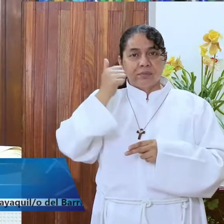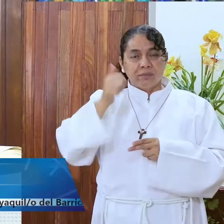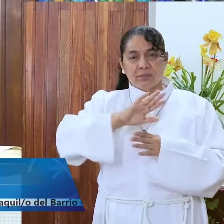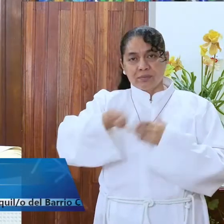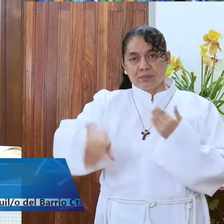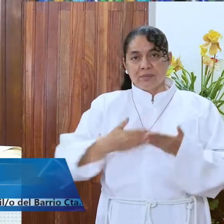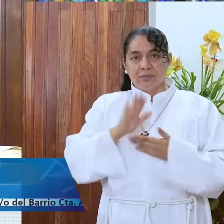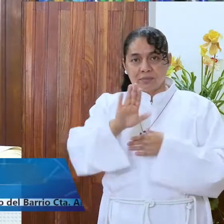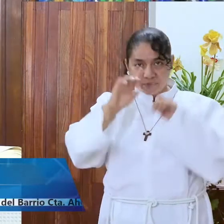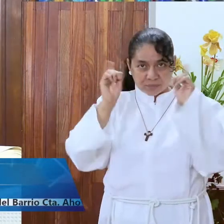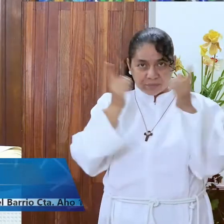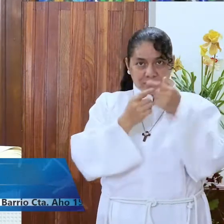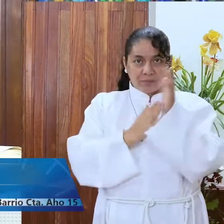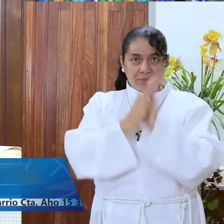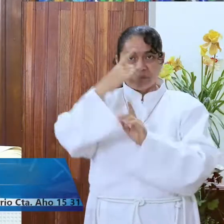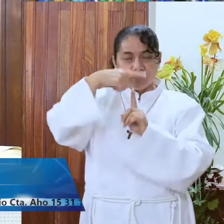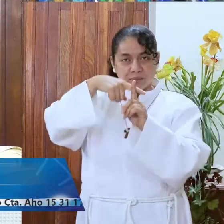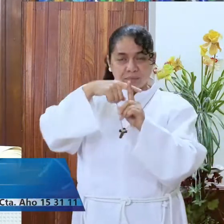crónica